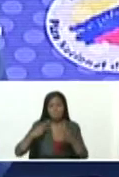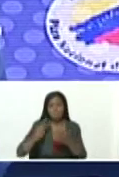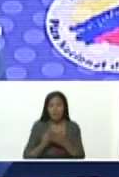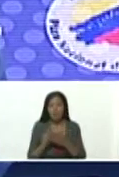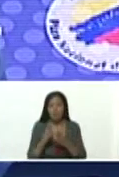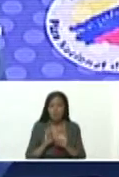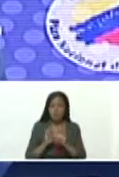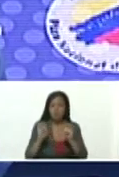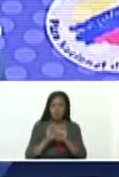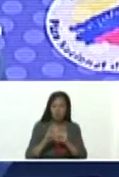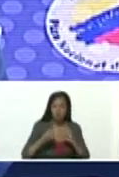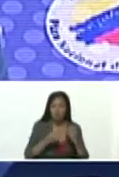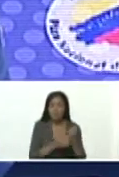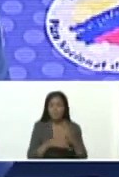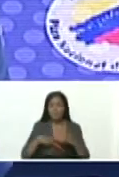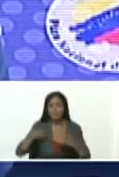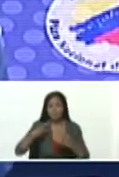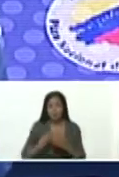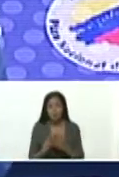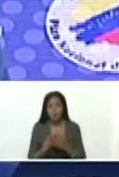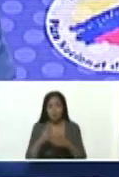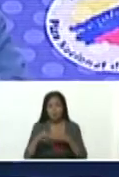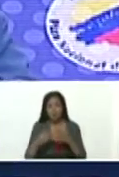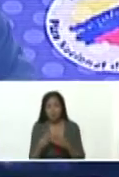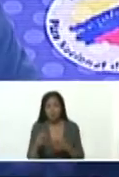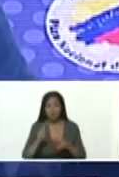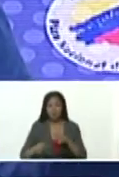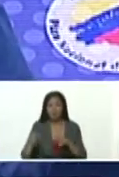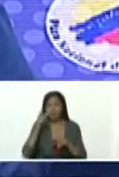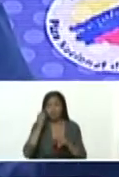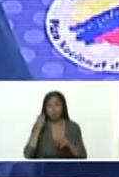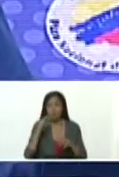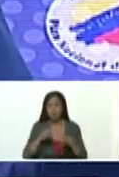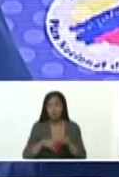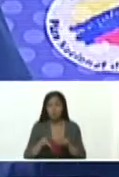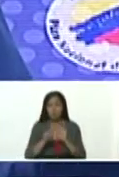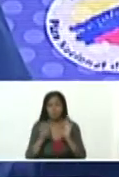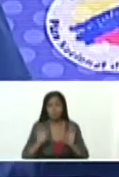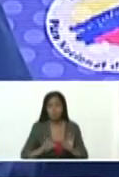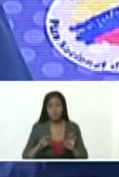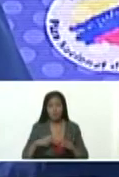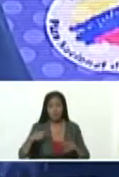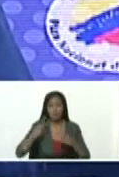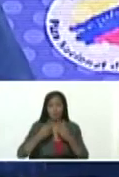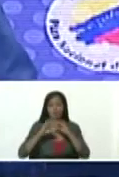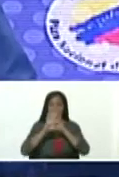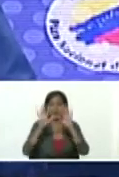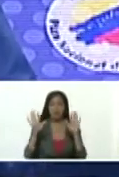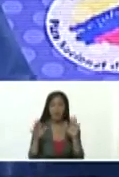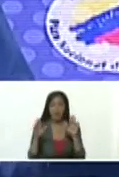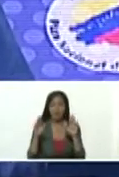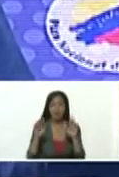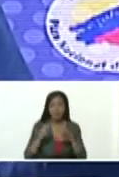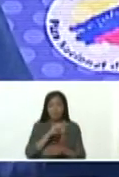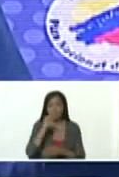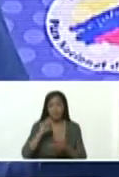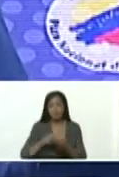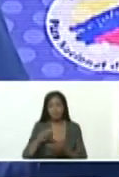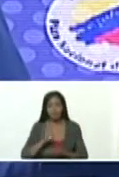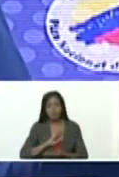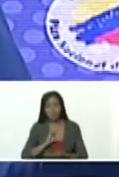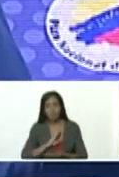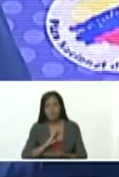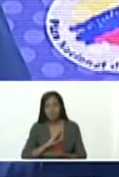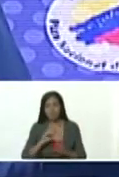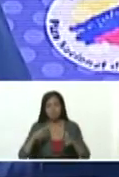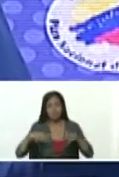valores, para gestar desde los niños, desde las niñas, los valores claros de la nacionalidad, de